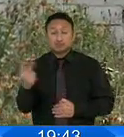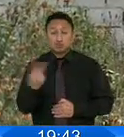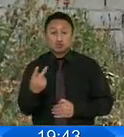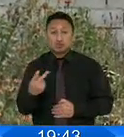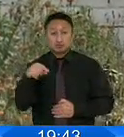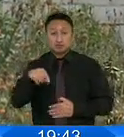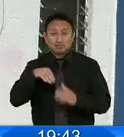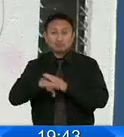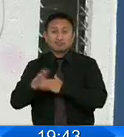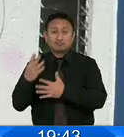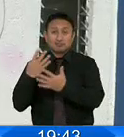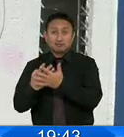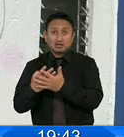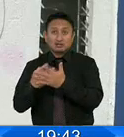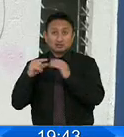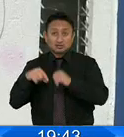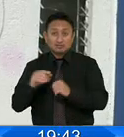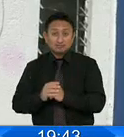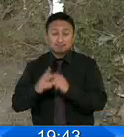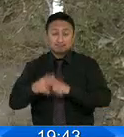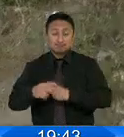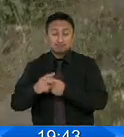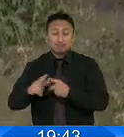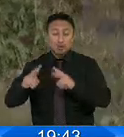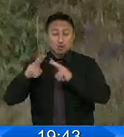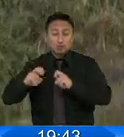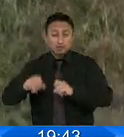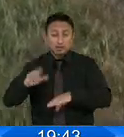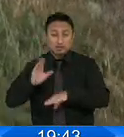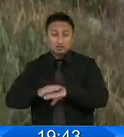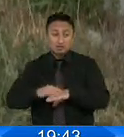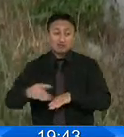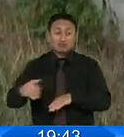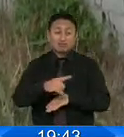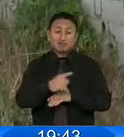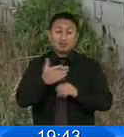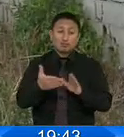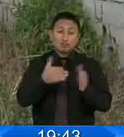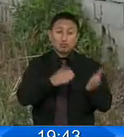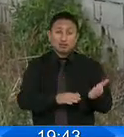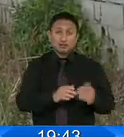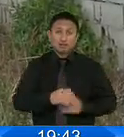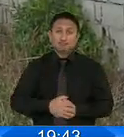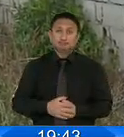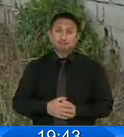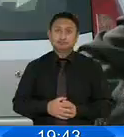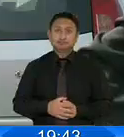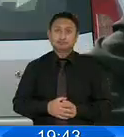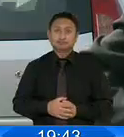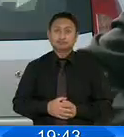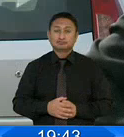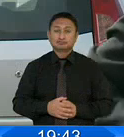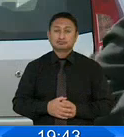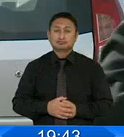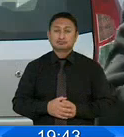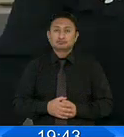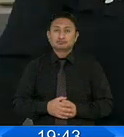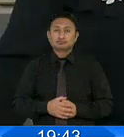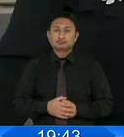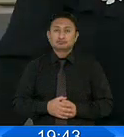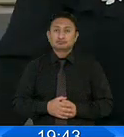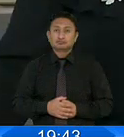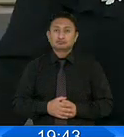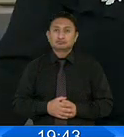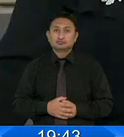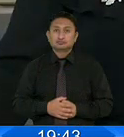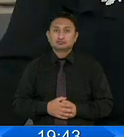prisión preventiva. Se les abrió instrucción fiscal por el presunto delito de homicidio. En Quito informó Iván Casamen. En la ciudad